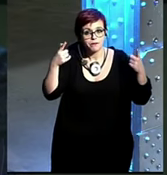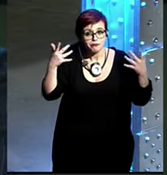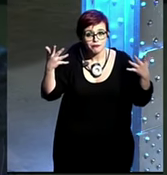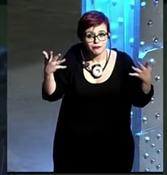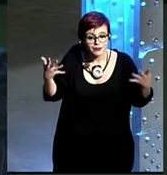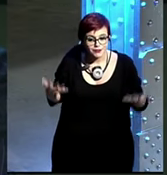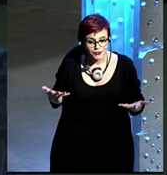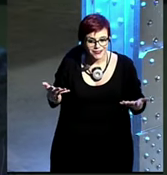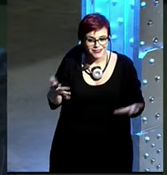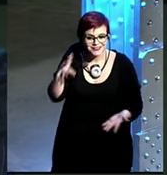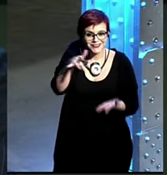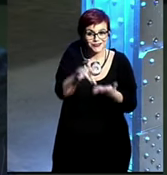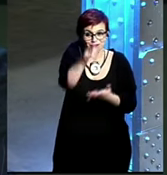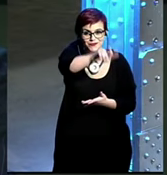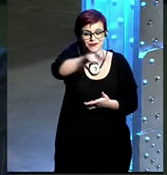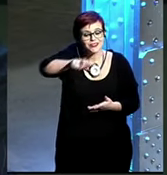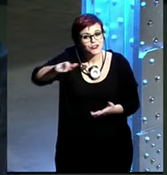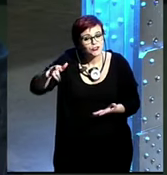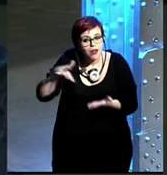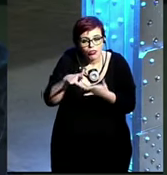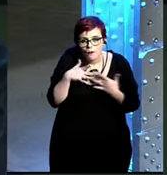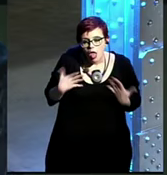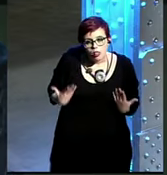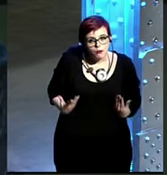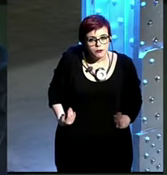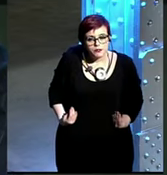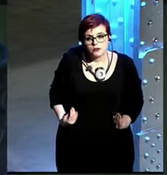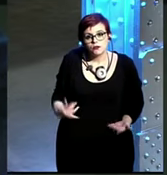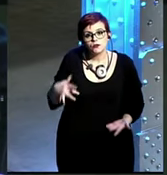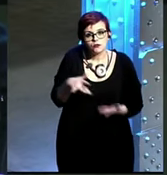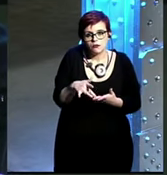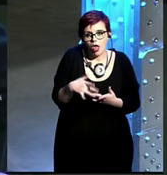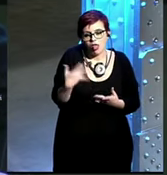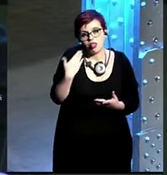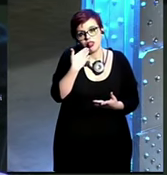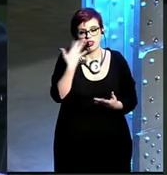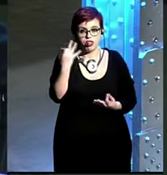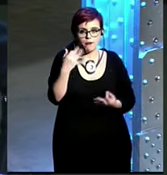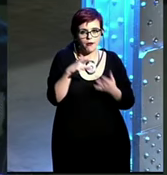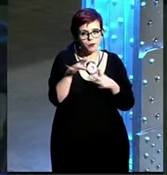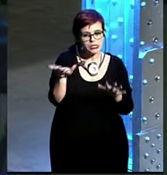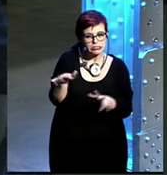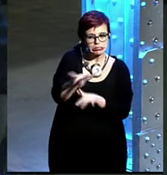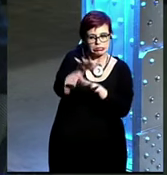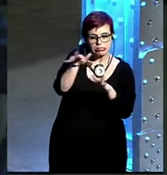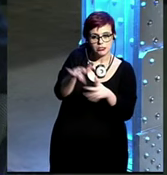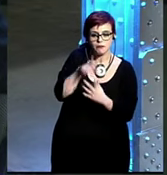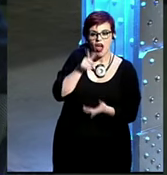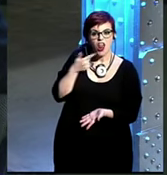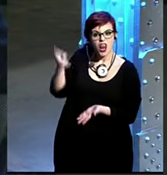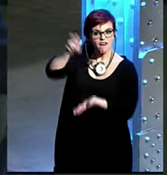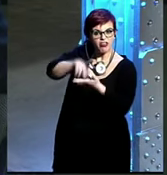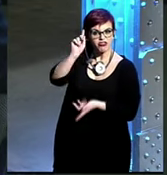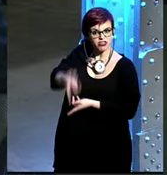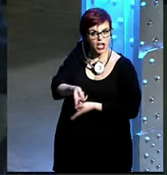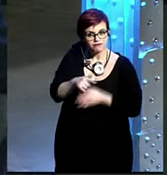que cuando estás con una persona que está deprimida tienes que ser un maestro de la persuasión. No puedes decir, levántate,